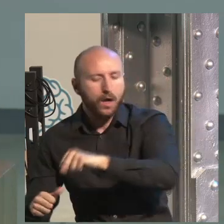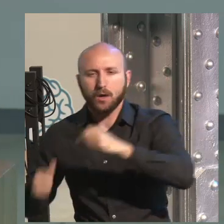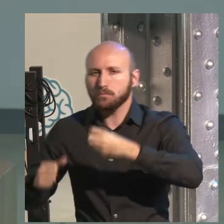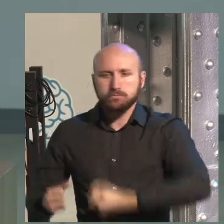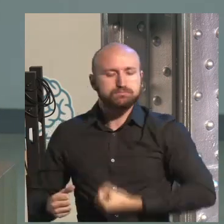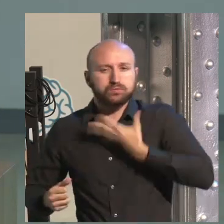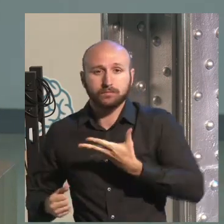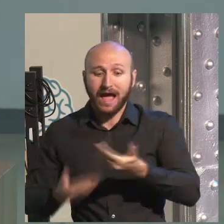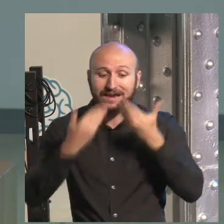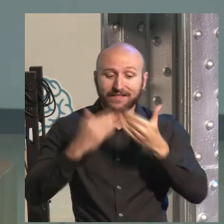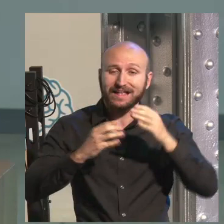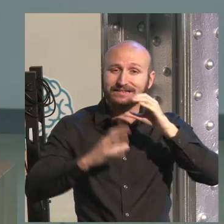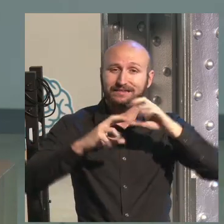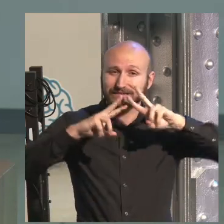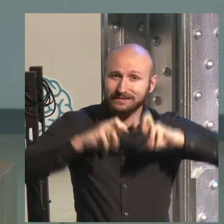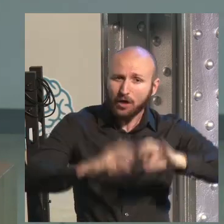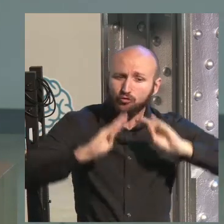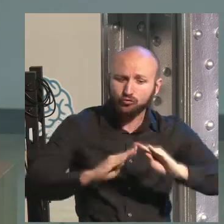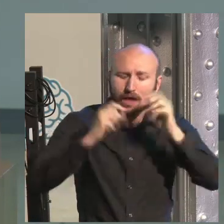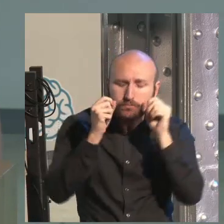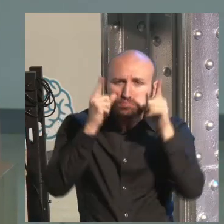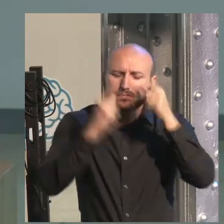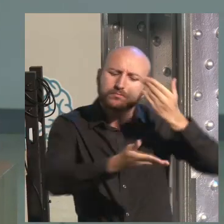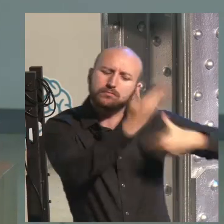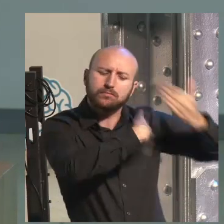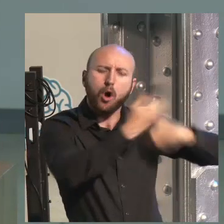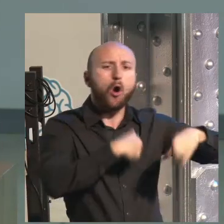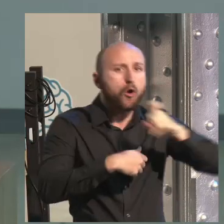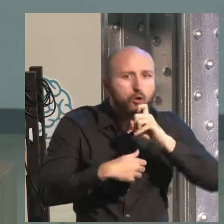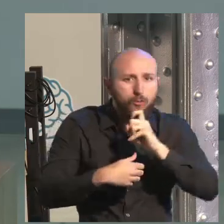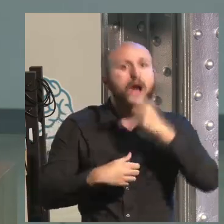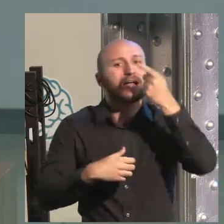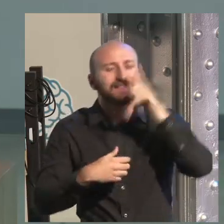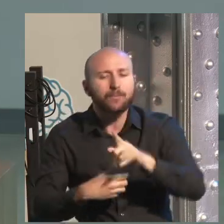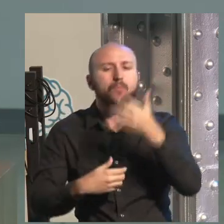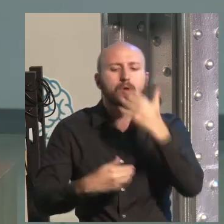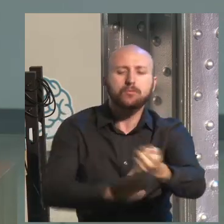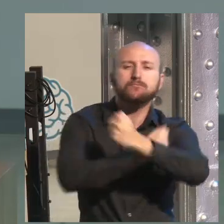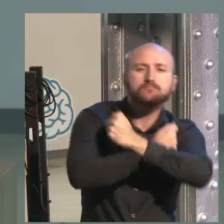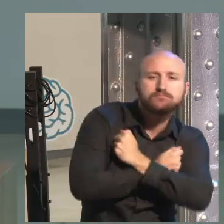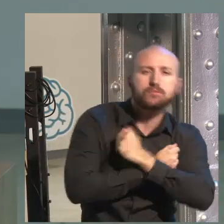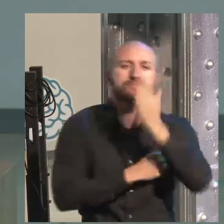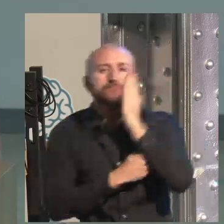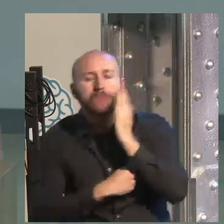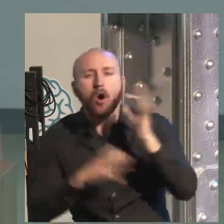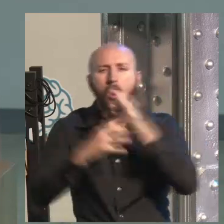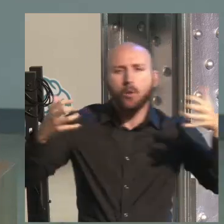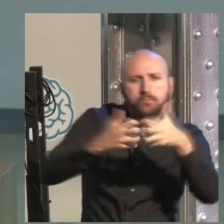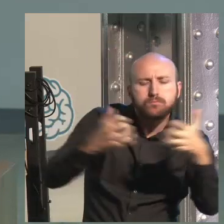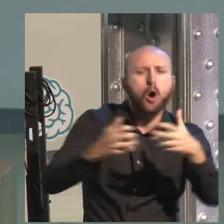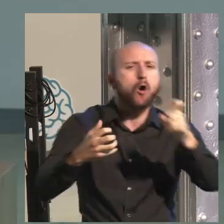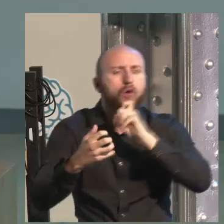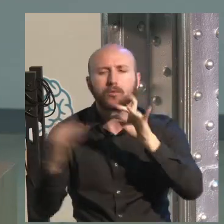nos enseñan no solamente cómo eran nuestros antepasados, sino cómo se amaban, cómo se peleaban, cómo